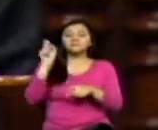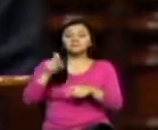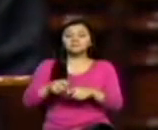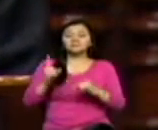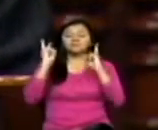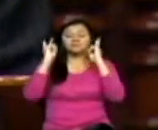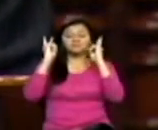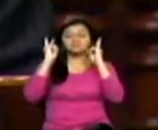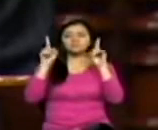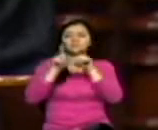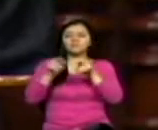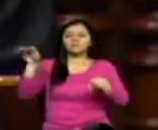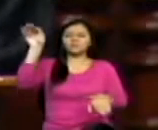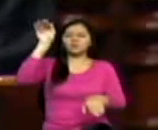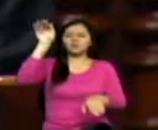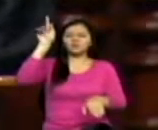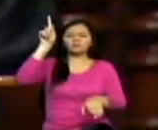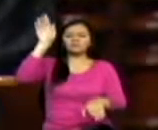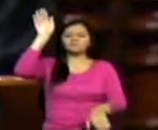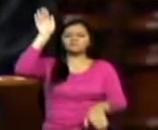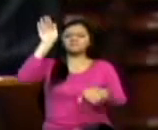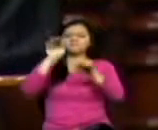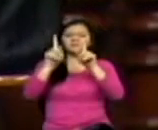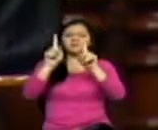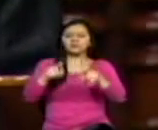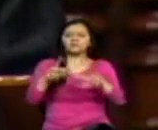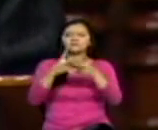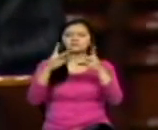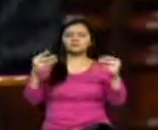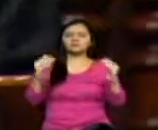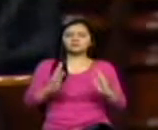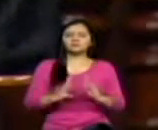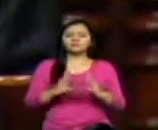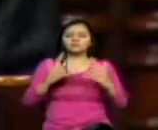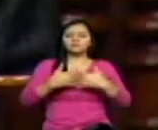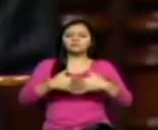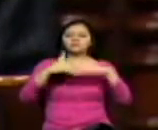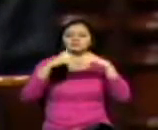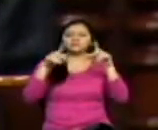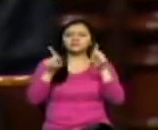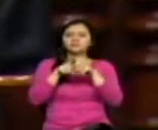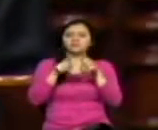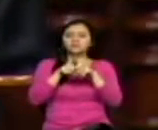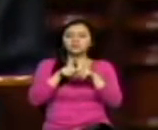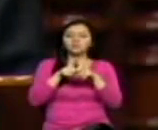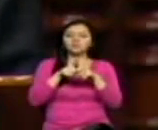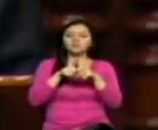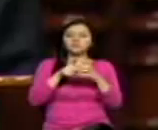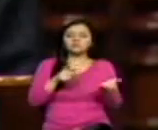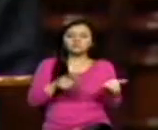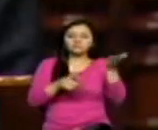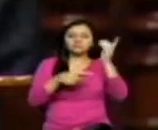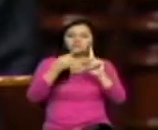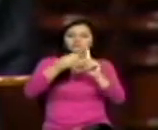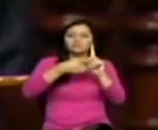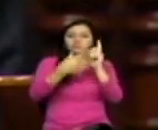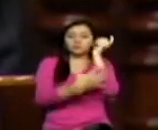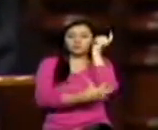más ricos deben resolverse levantando el ingreso de los más pobres.